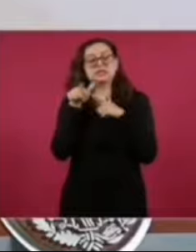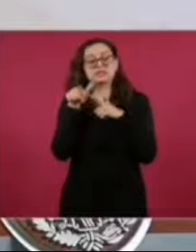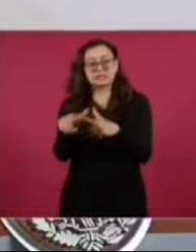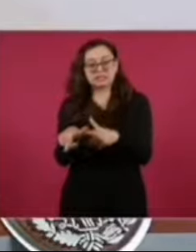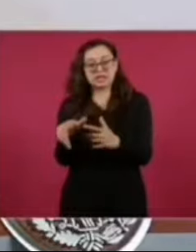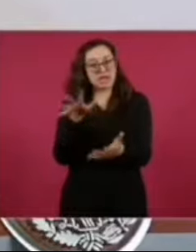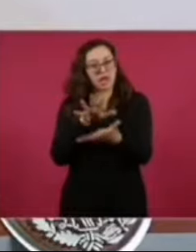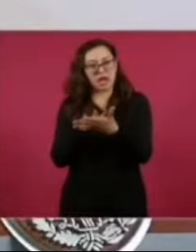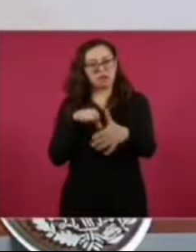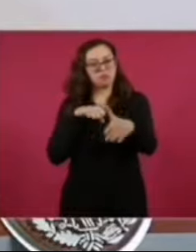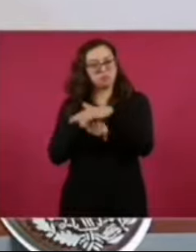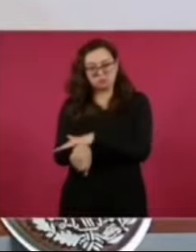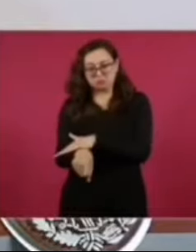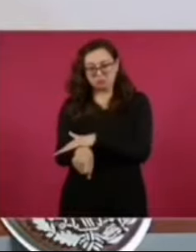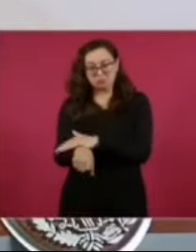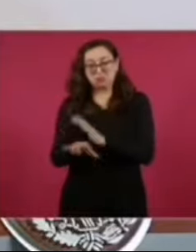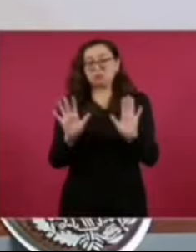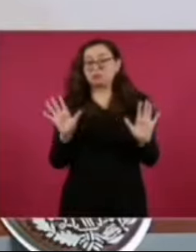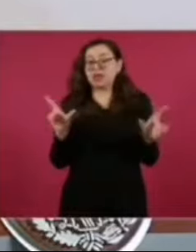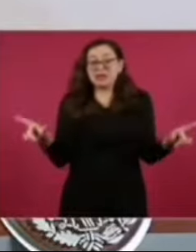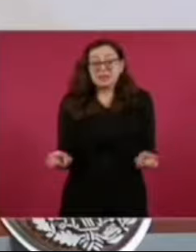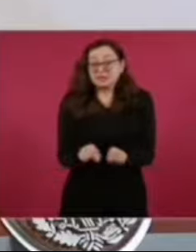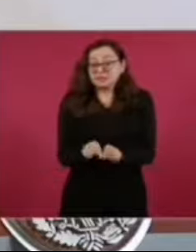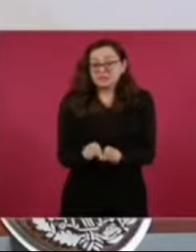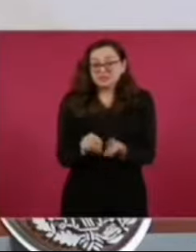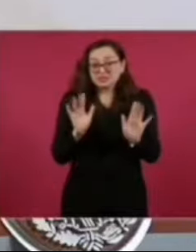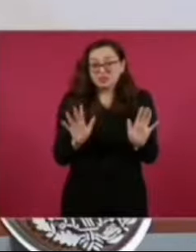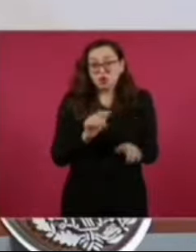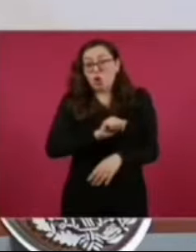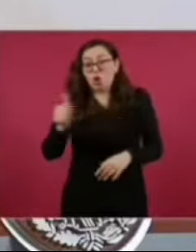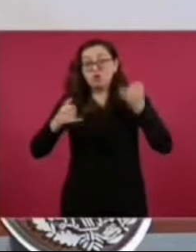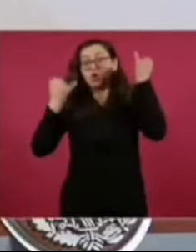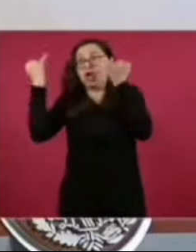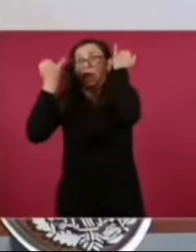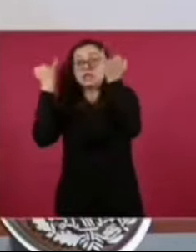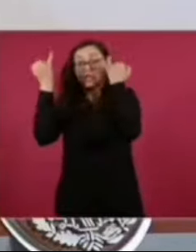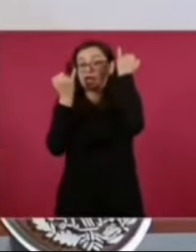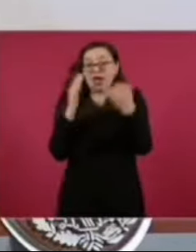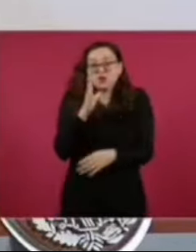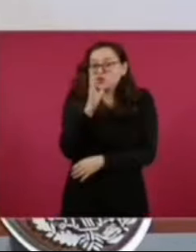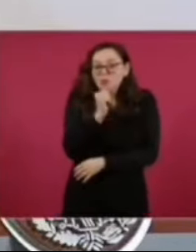manos de las autoridades estadounidenses. No le podemos decir nosotros porque